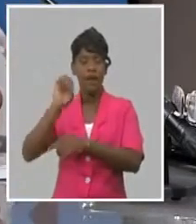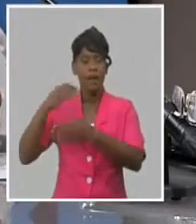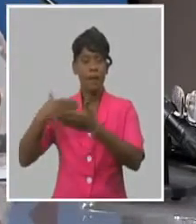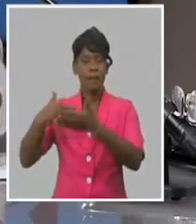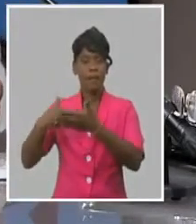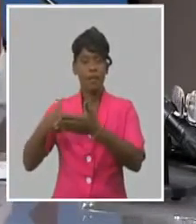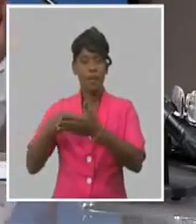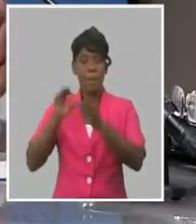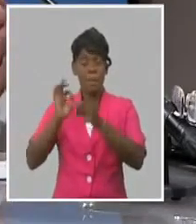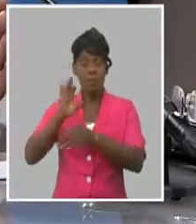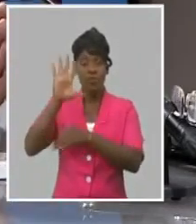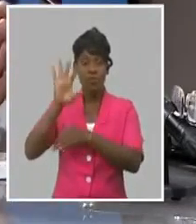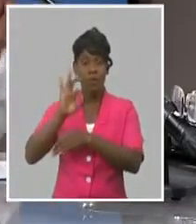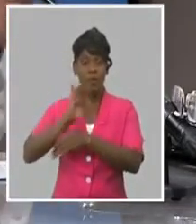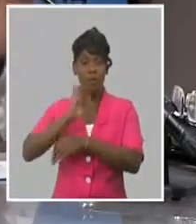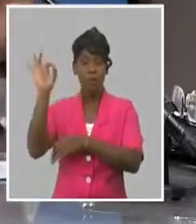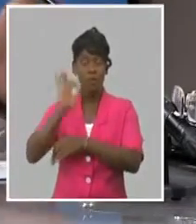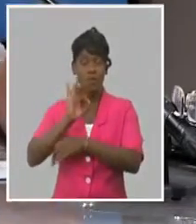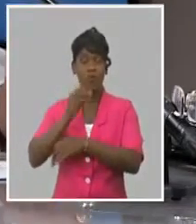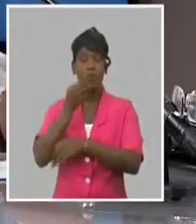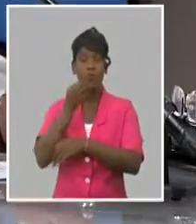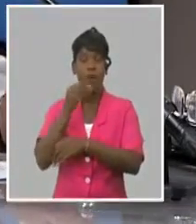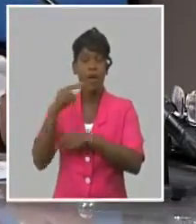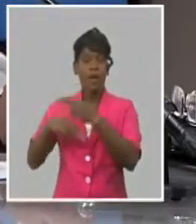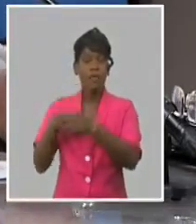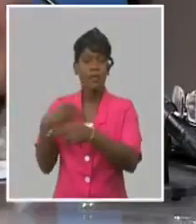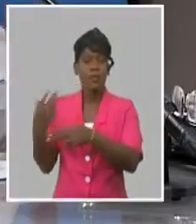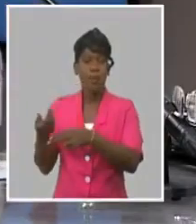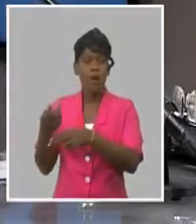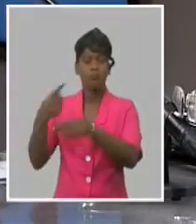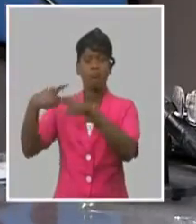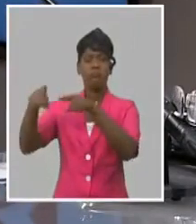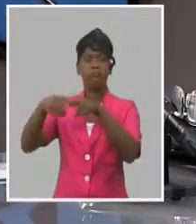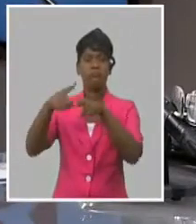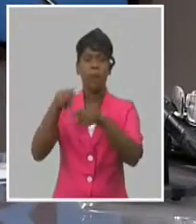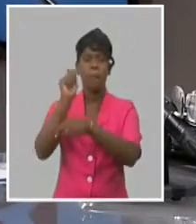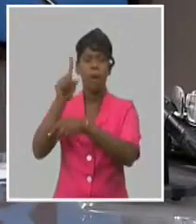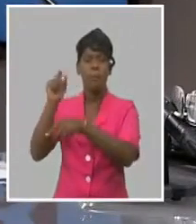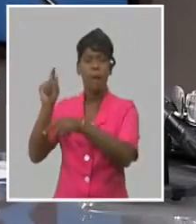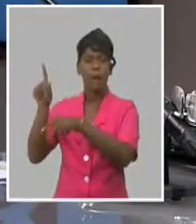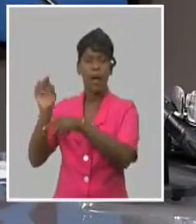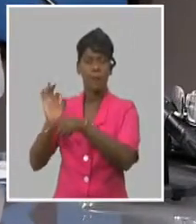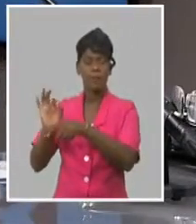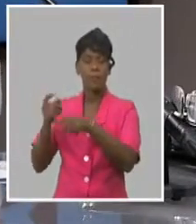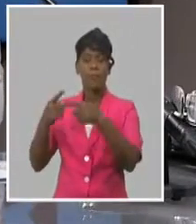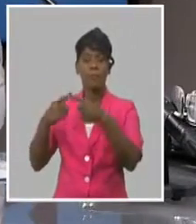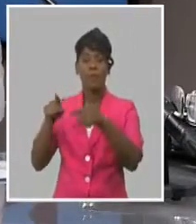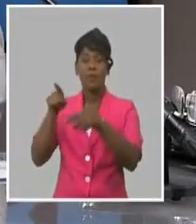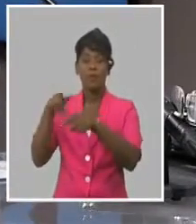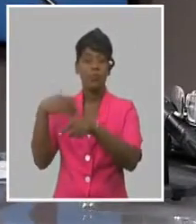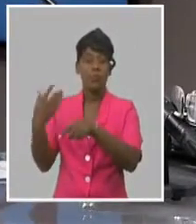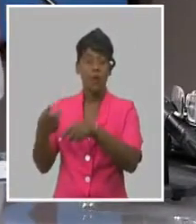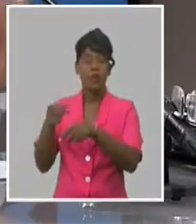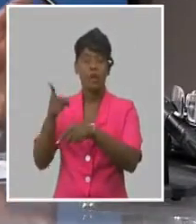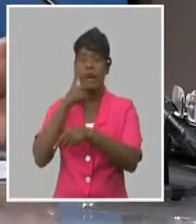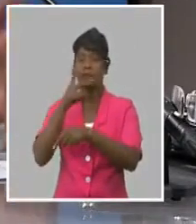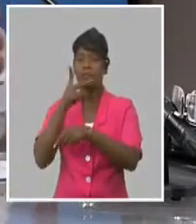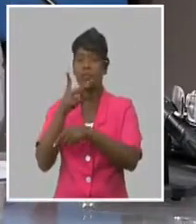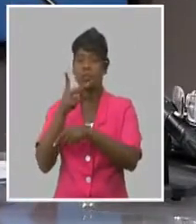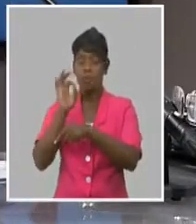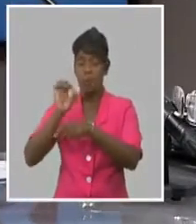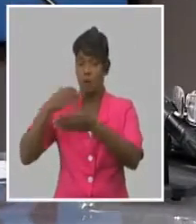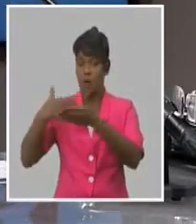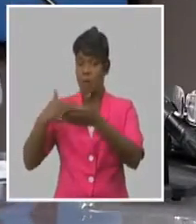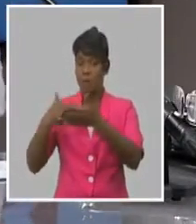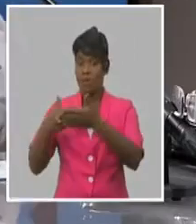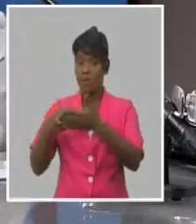ese 50% puede tener 11 o 12 destinos, pero hay uno que es muy importante que se llama distribución de utilidades entre